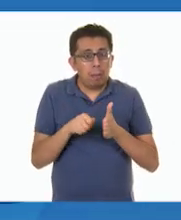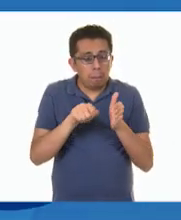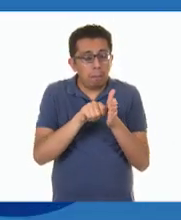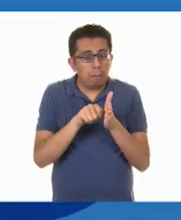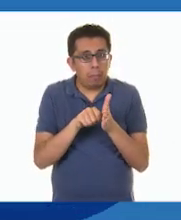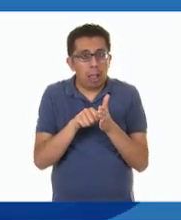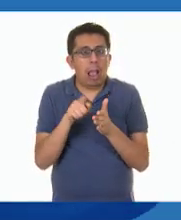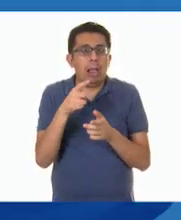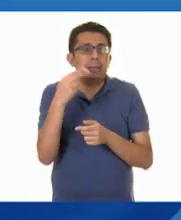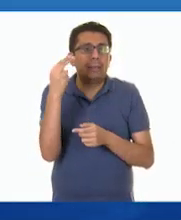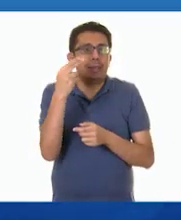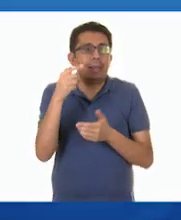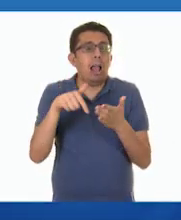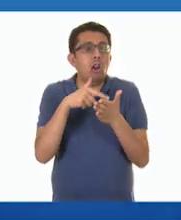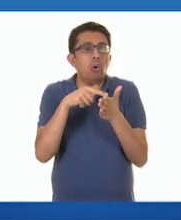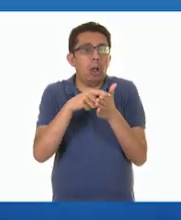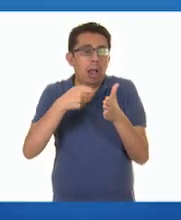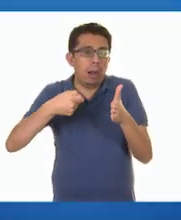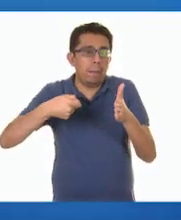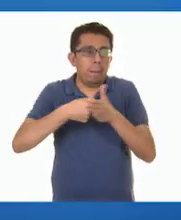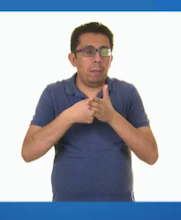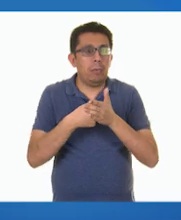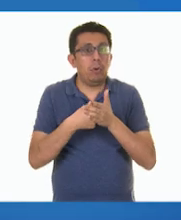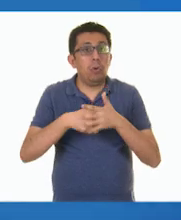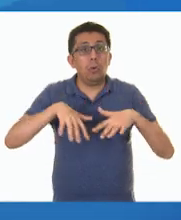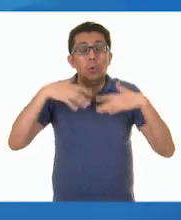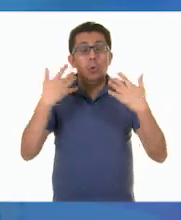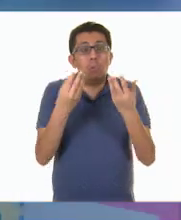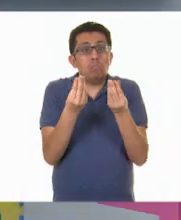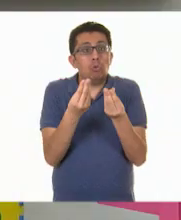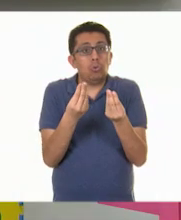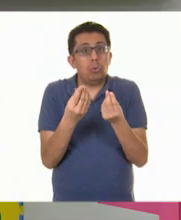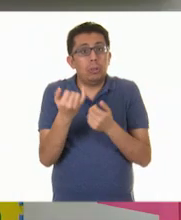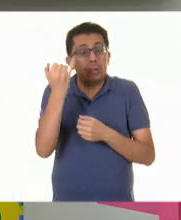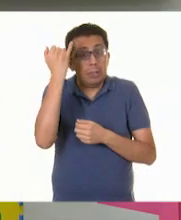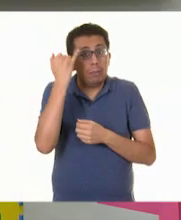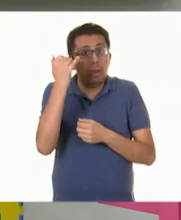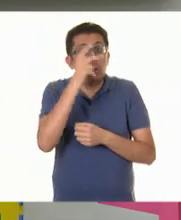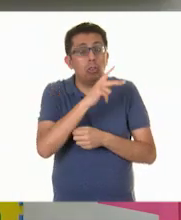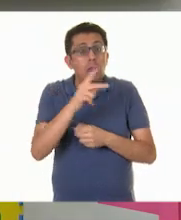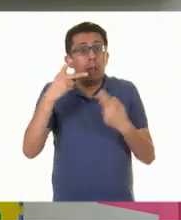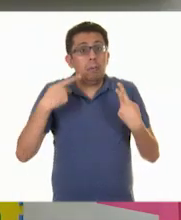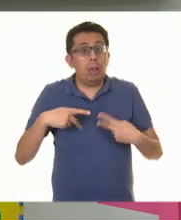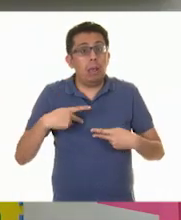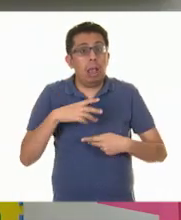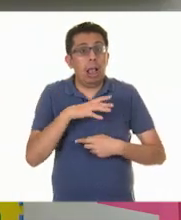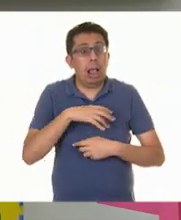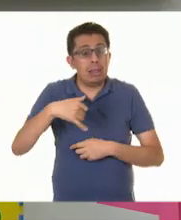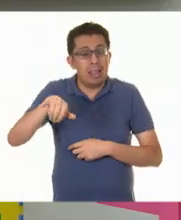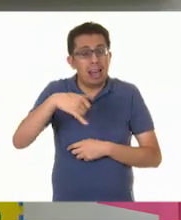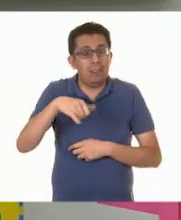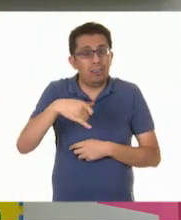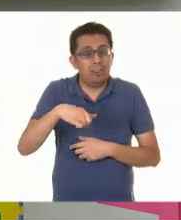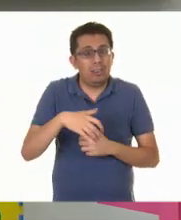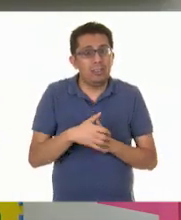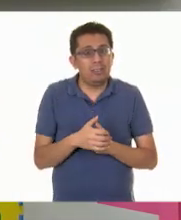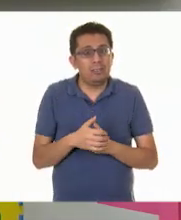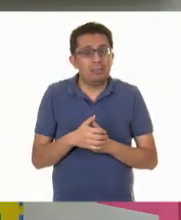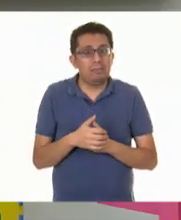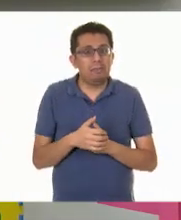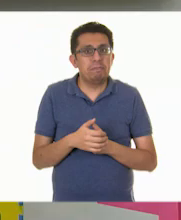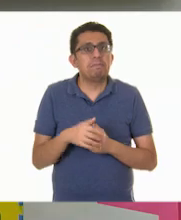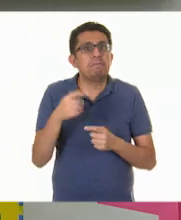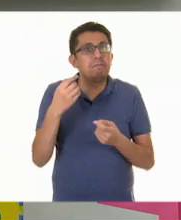conectarlos en un punto. Son muchísimos. ¿Te imaginas todas las personas que tengan un teléfono de cable o que tengan un teléfono de cable? ¿Cuántos